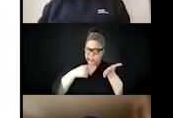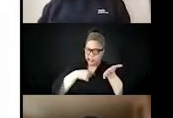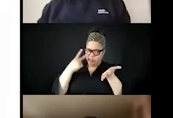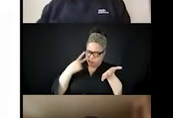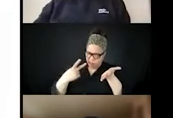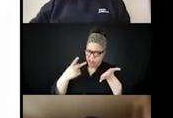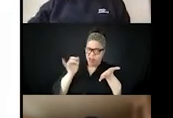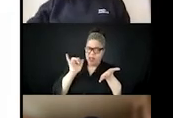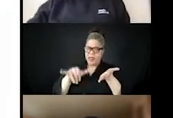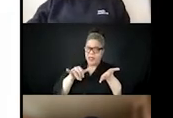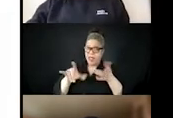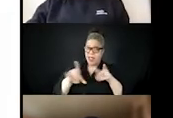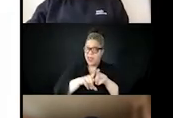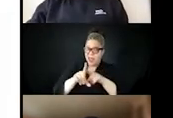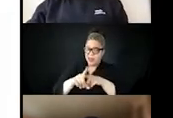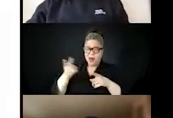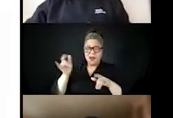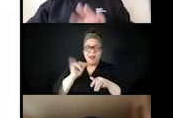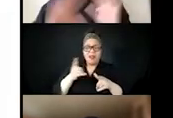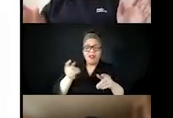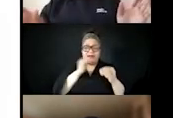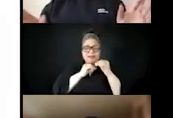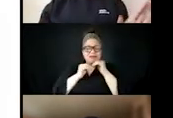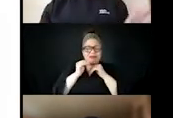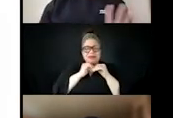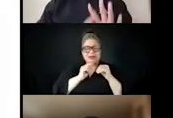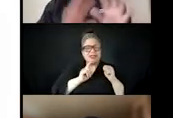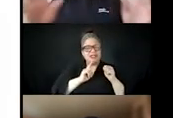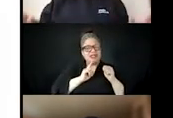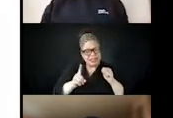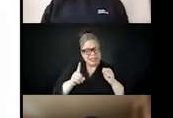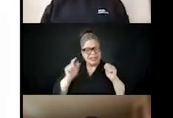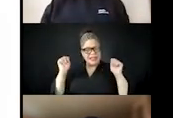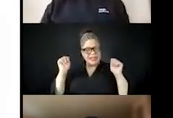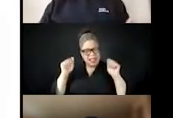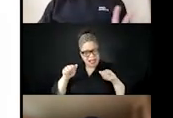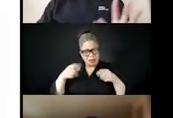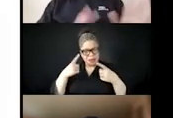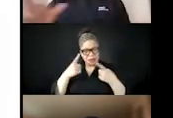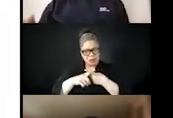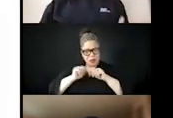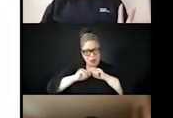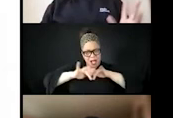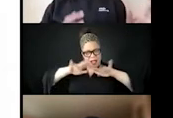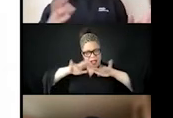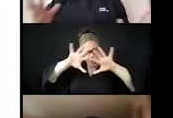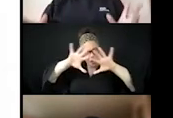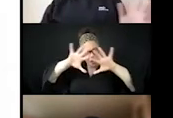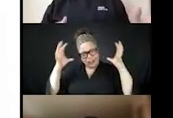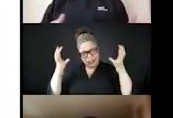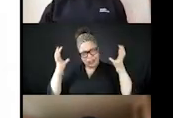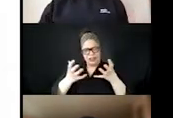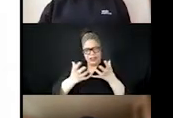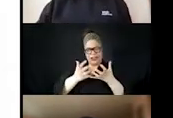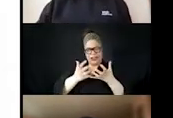las mentiras realmente giran a través del mundo mucho más rápido